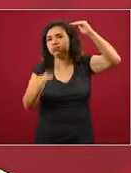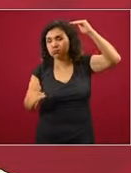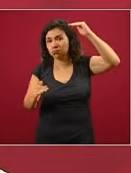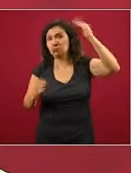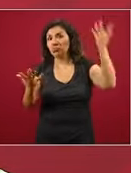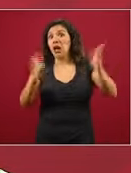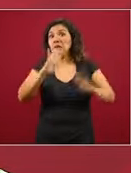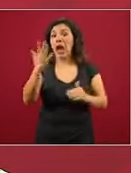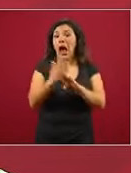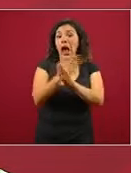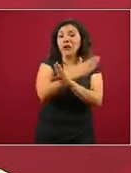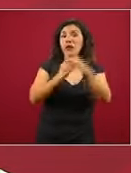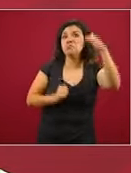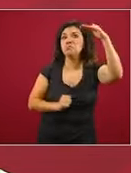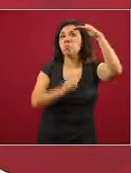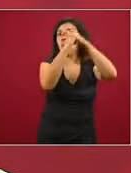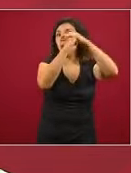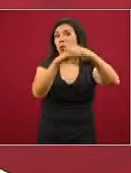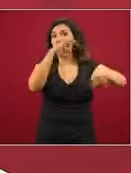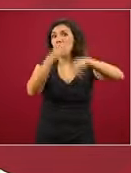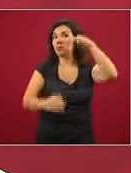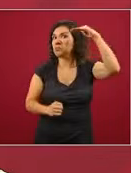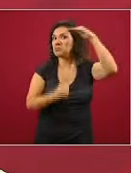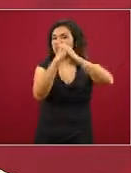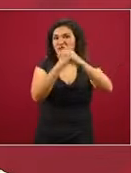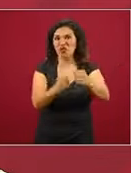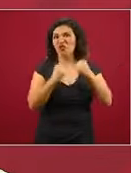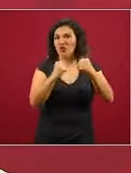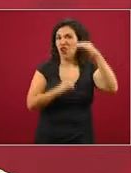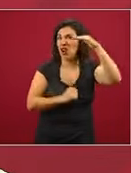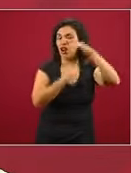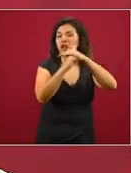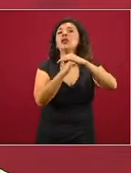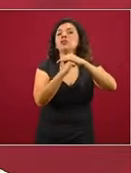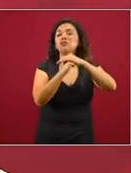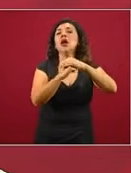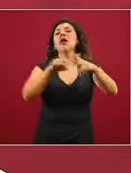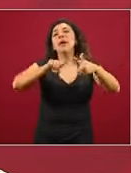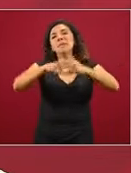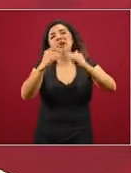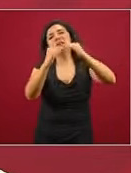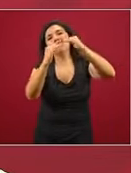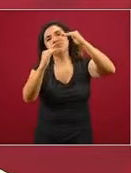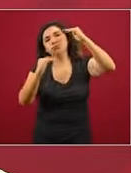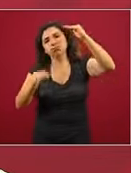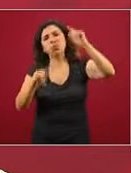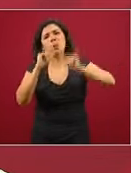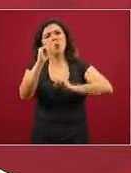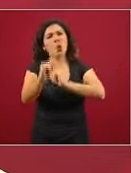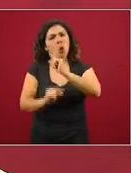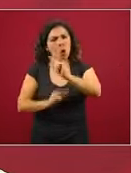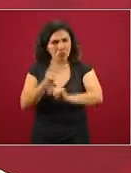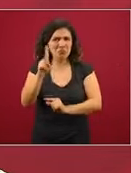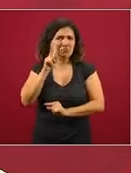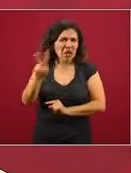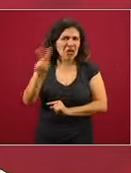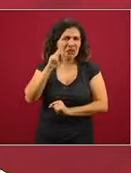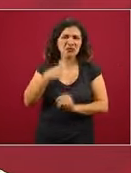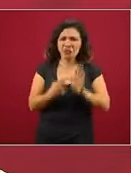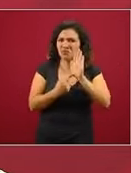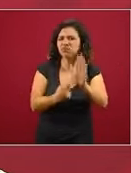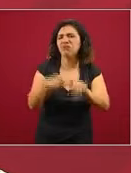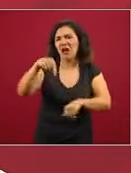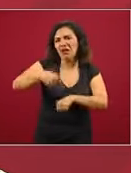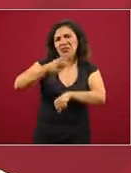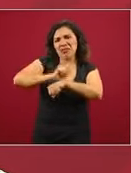ya llegaron al punto máximo de la curva epidémica y han tenido un descenso progresivo, ustedes lo han visto, lo hemos presentado